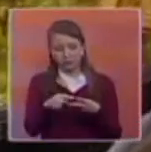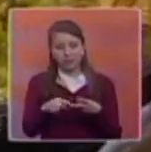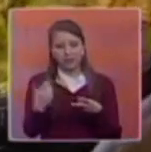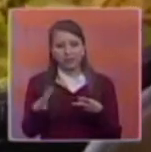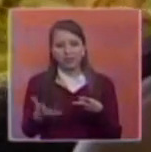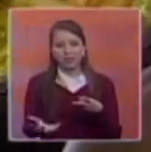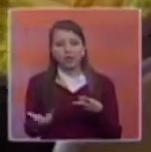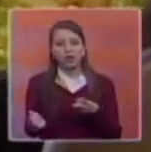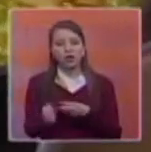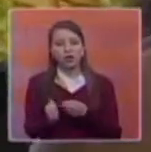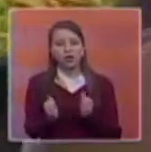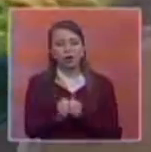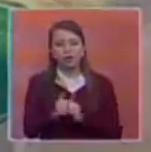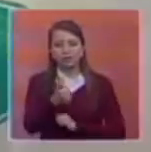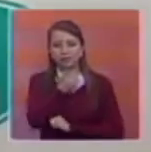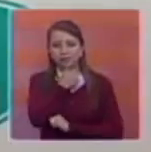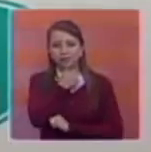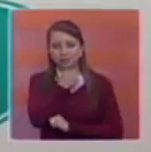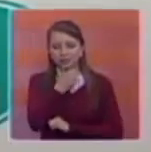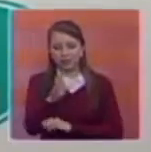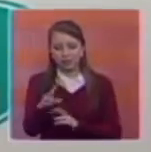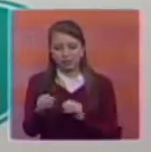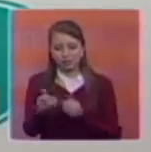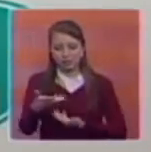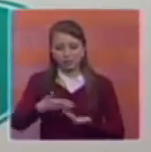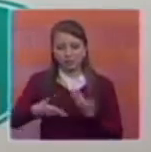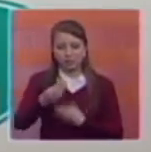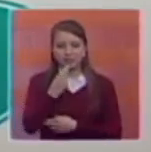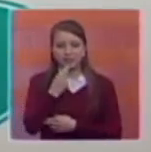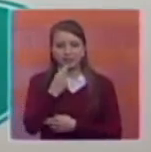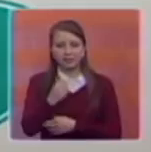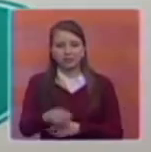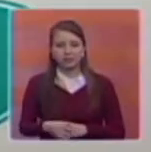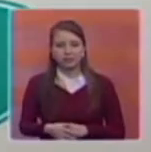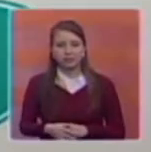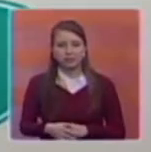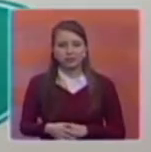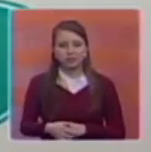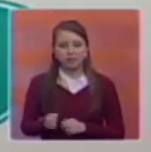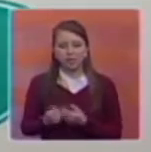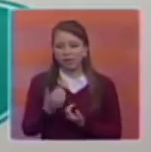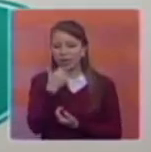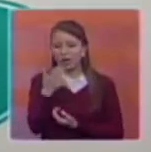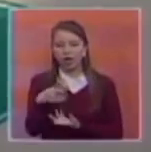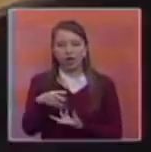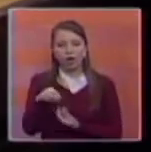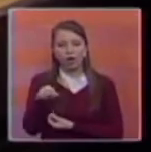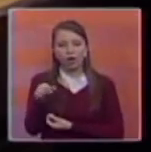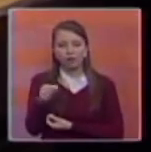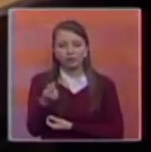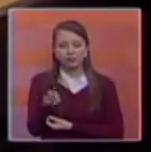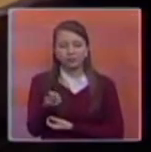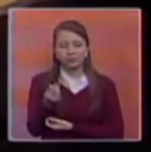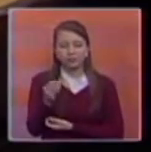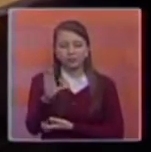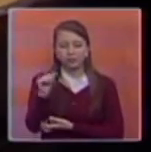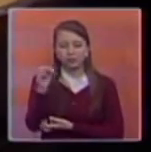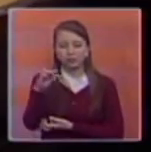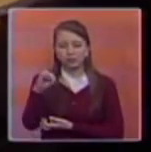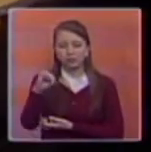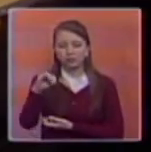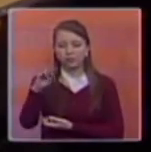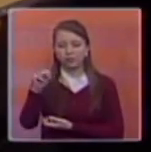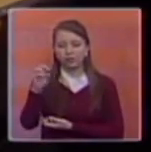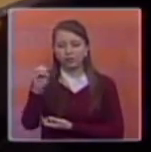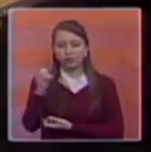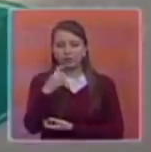un agua que condimentadita, ¿verdad? Más que sea, si quiere, le pone un poquito de comino, pero no exagerando, porque tiene que tener, va